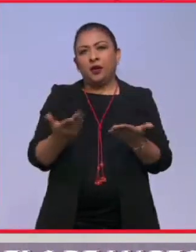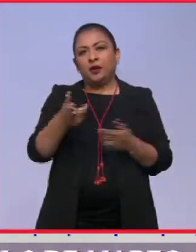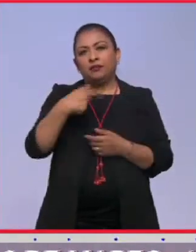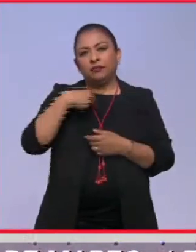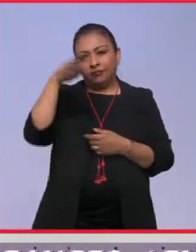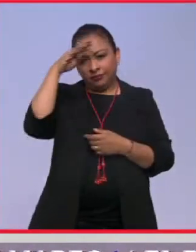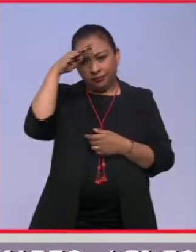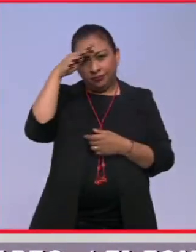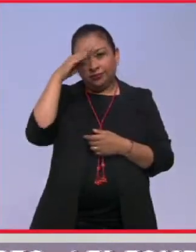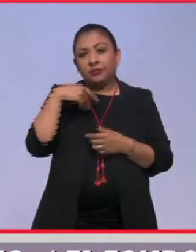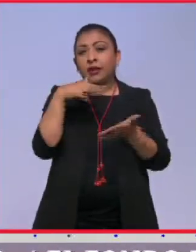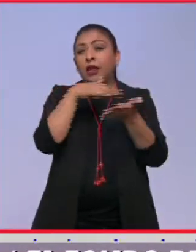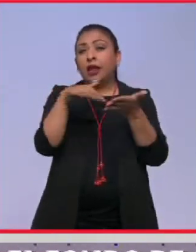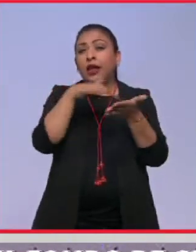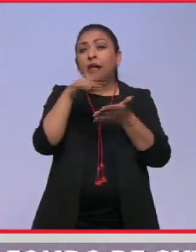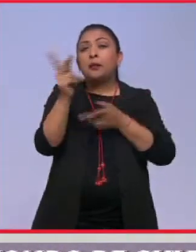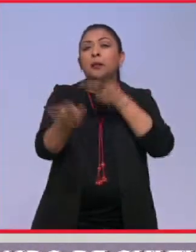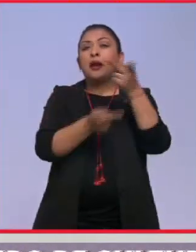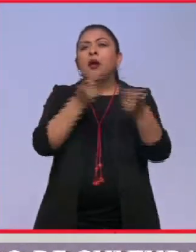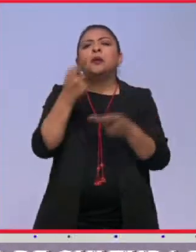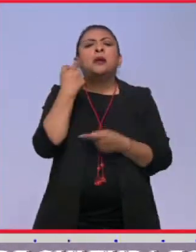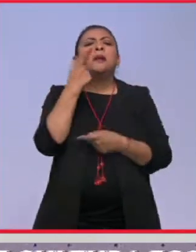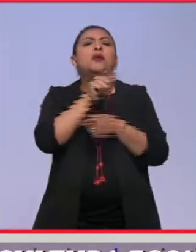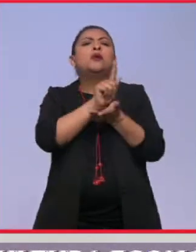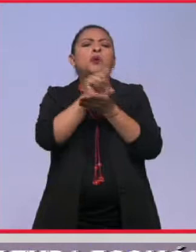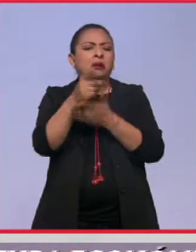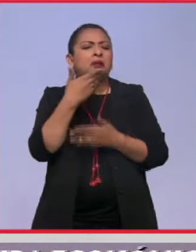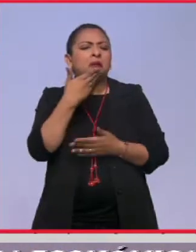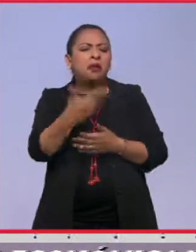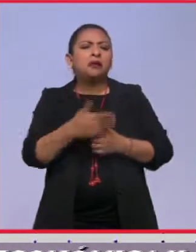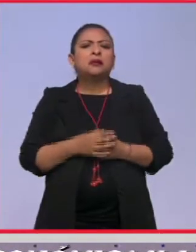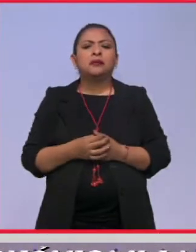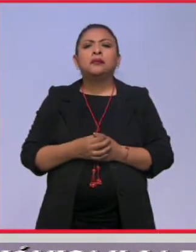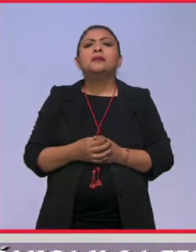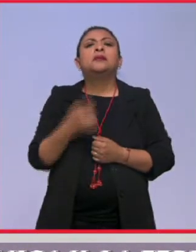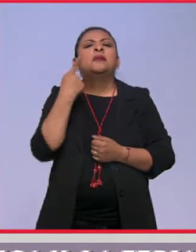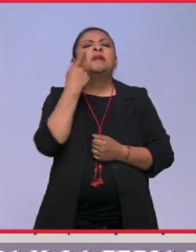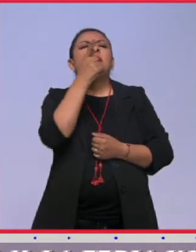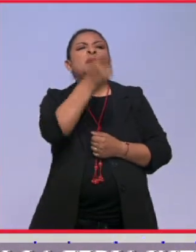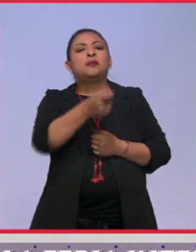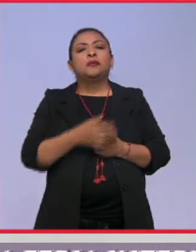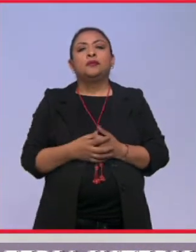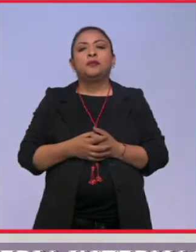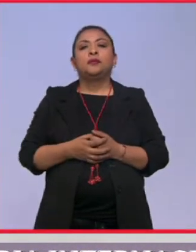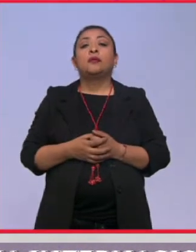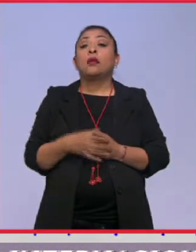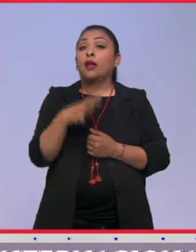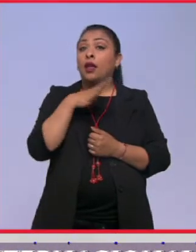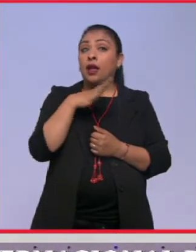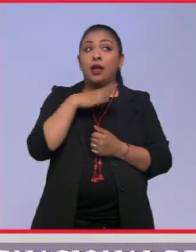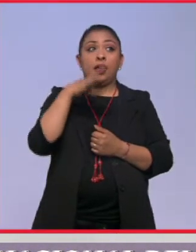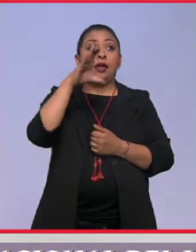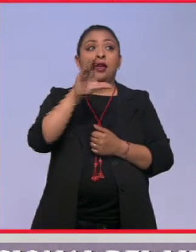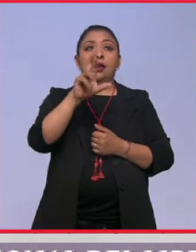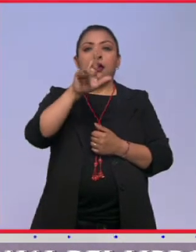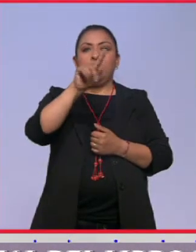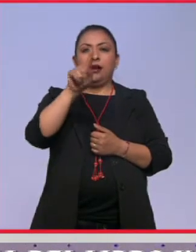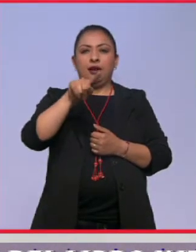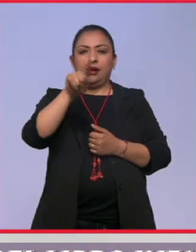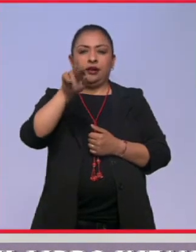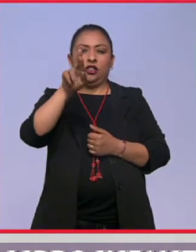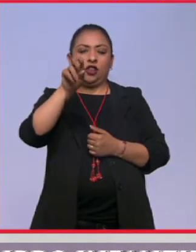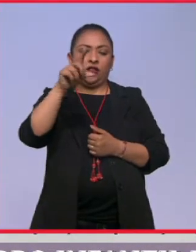parece si leemos alguna de las preguntas? Revisamos nuestro Twitter, ¿qué tal? Claro que sí, a ver, vamos a ver. Ahí tenemos a Cris Rodríguez, que nos